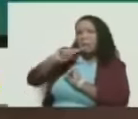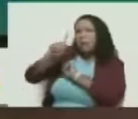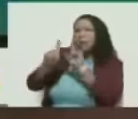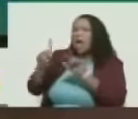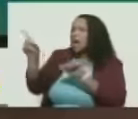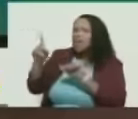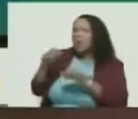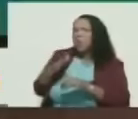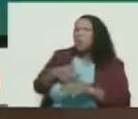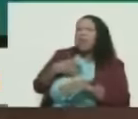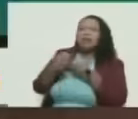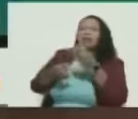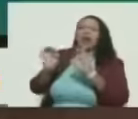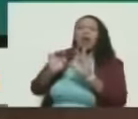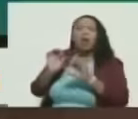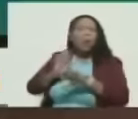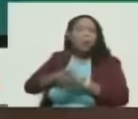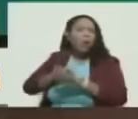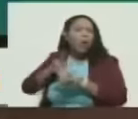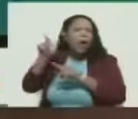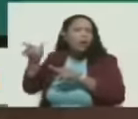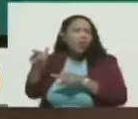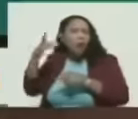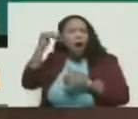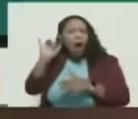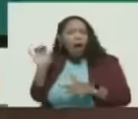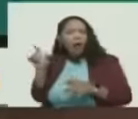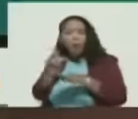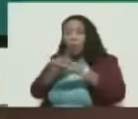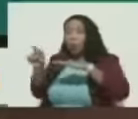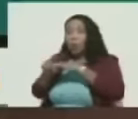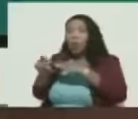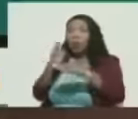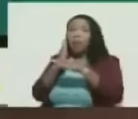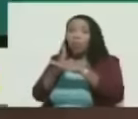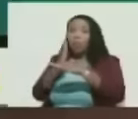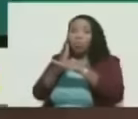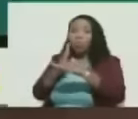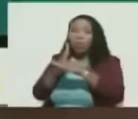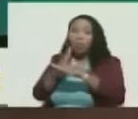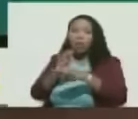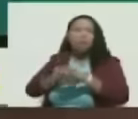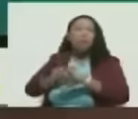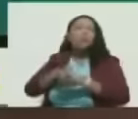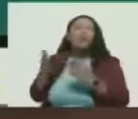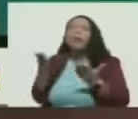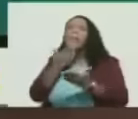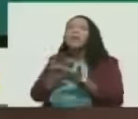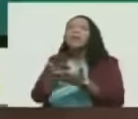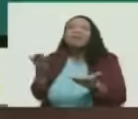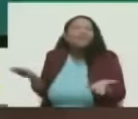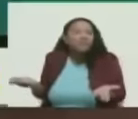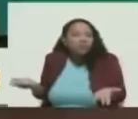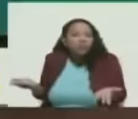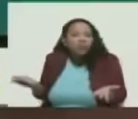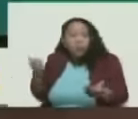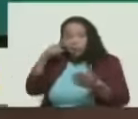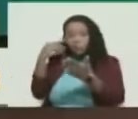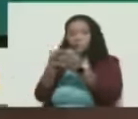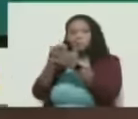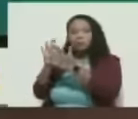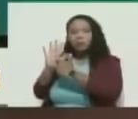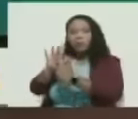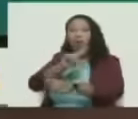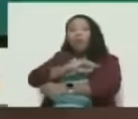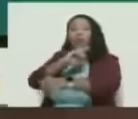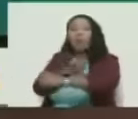ningún efecto. Si no va a tener ningún efecto, ¿por qué Guyana está pidiendo que lo paremos? Ahí está la mayor demostración de la fuerza,